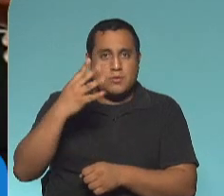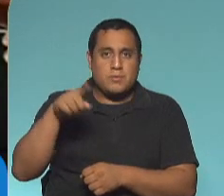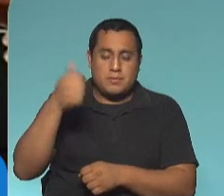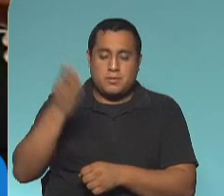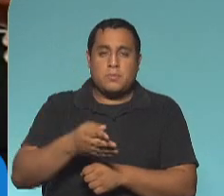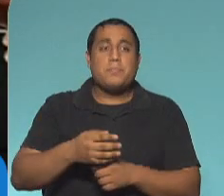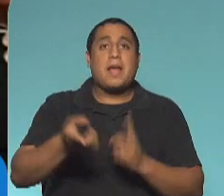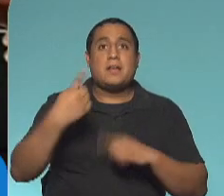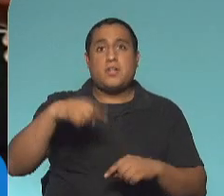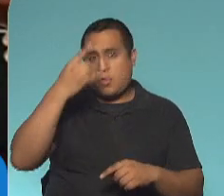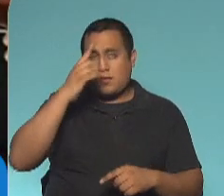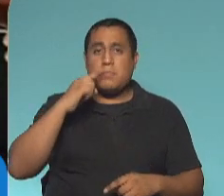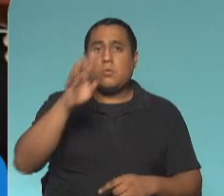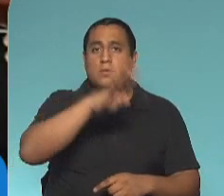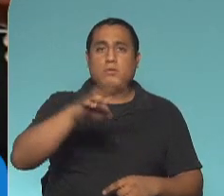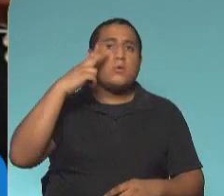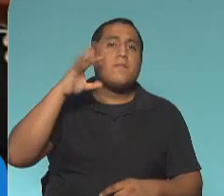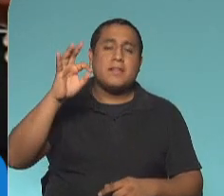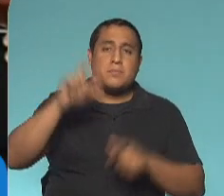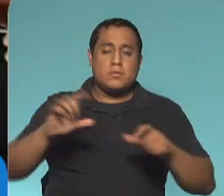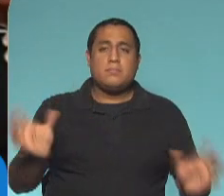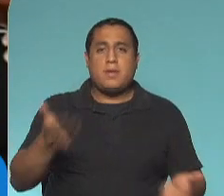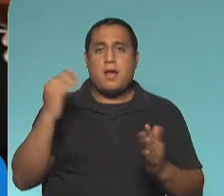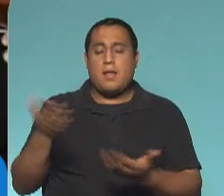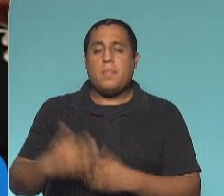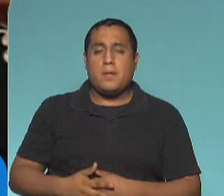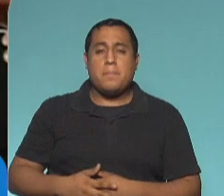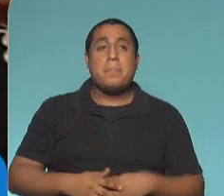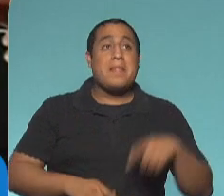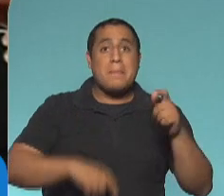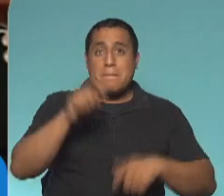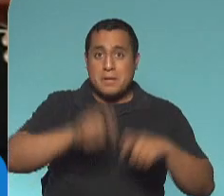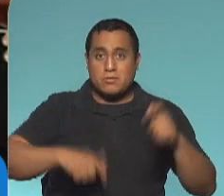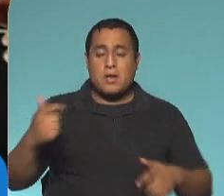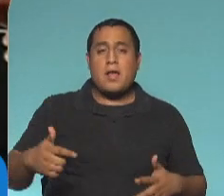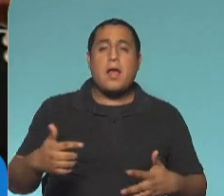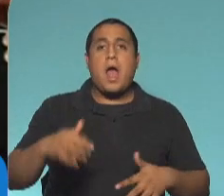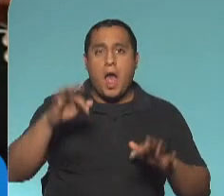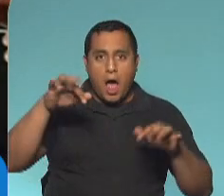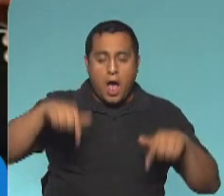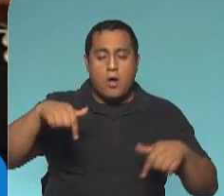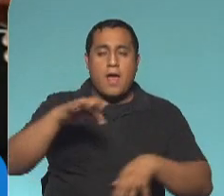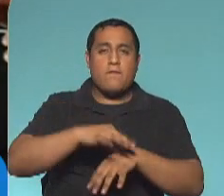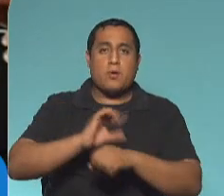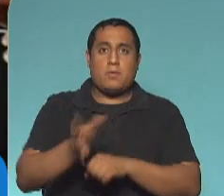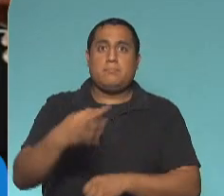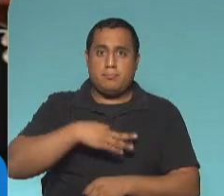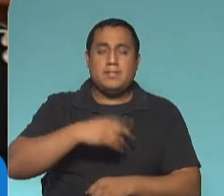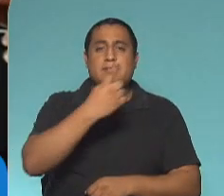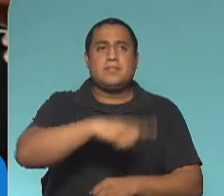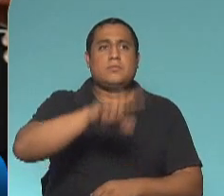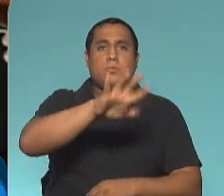ayer 12.490 personas. La cantidad de personas con enfermedad activa actualmente es de